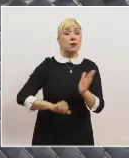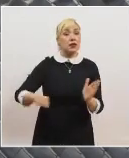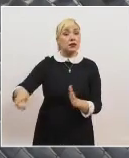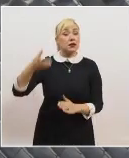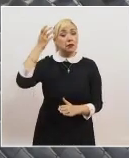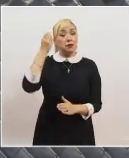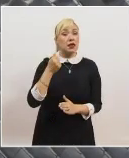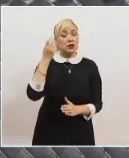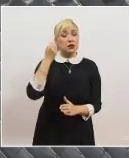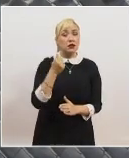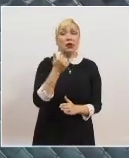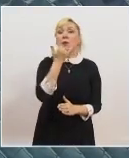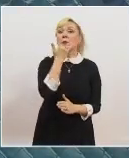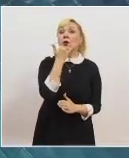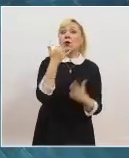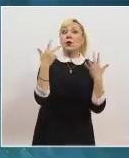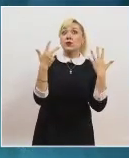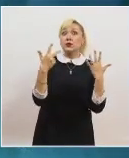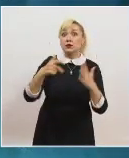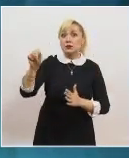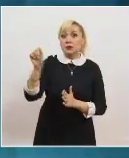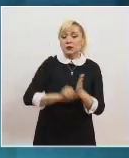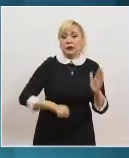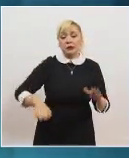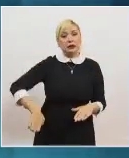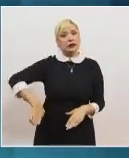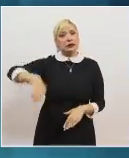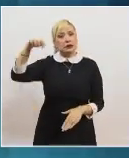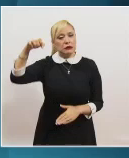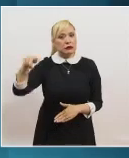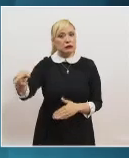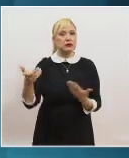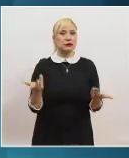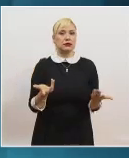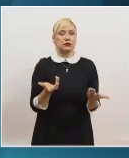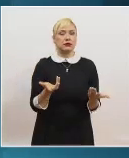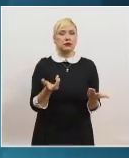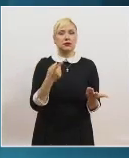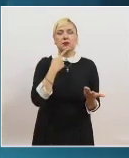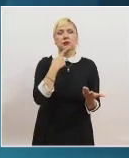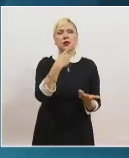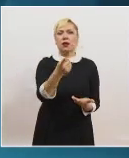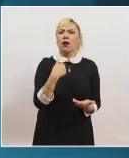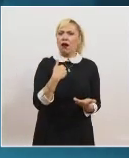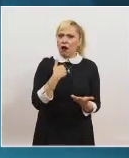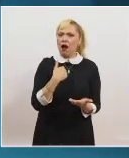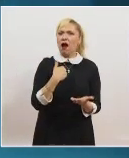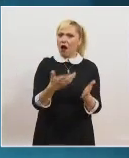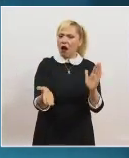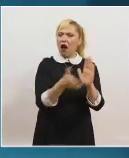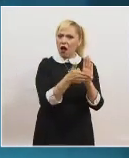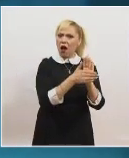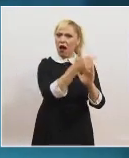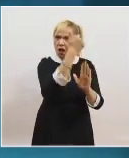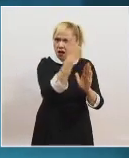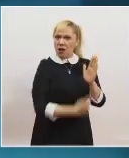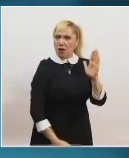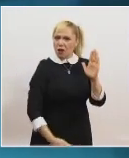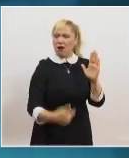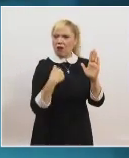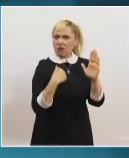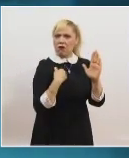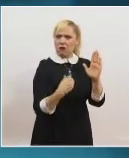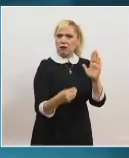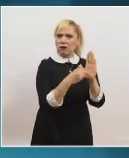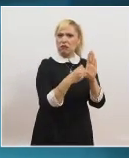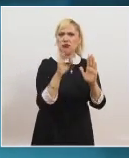pensión del bienestar a un adulto mayor. El afectado demostró que se encontraba inscrito en el padrón de beneficiarios desde